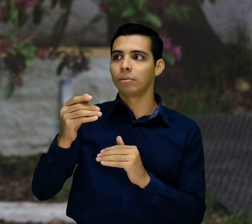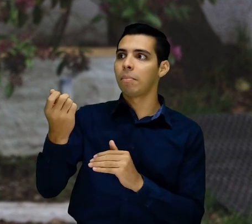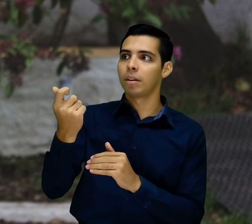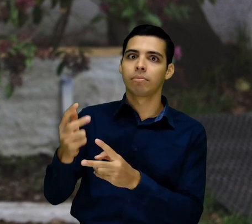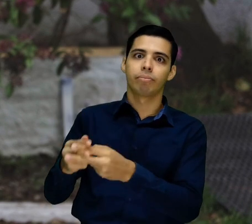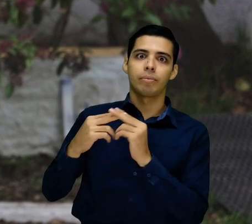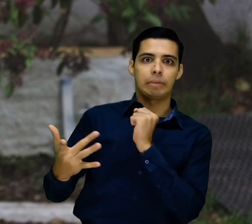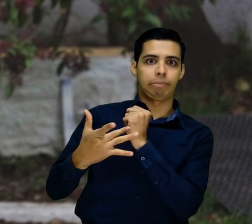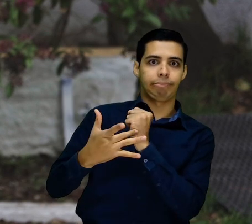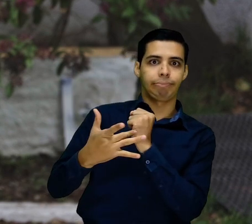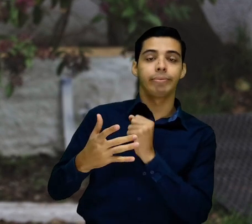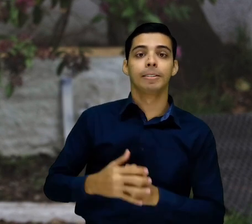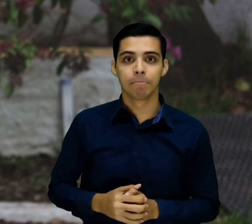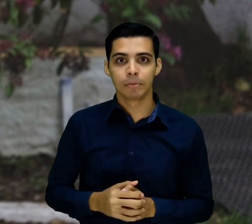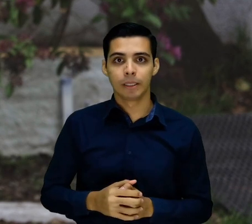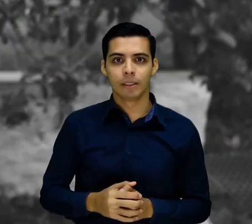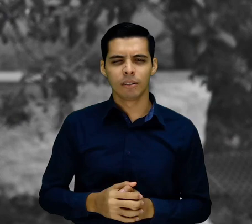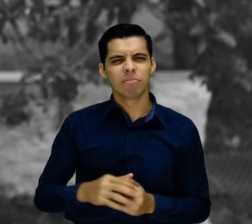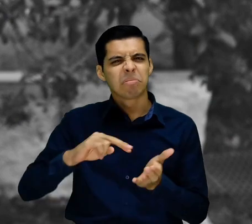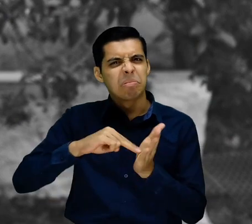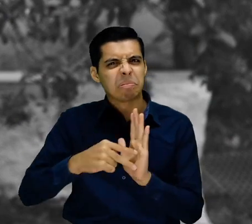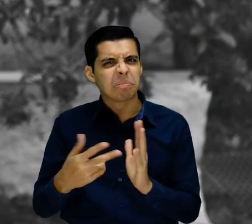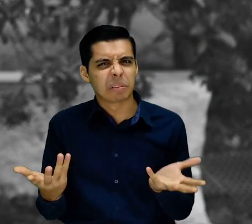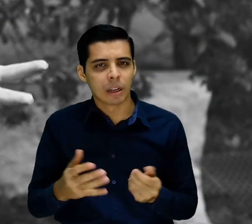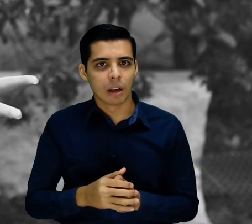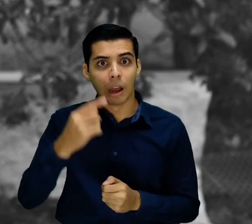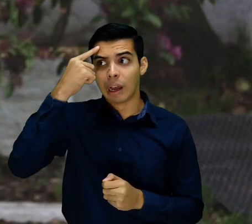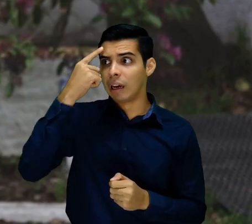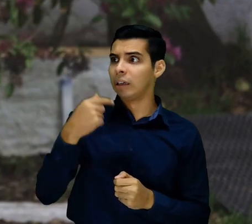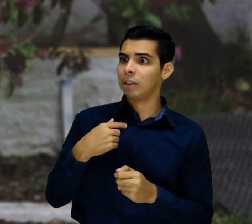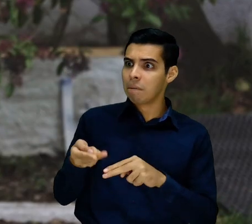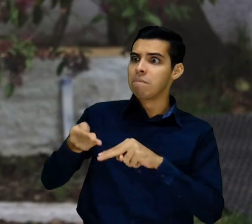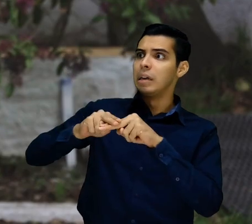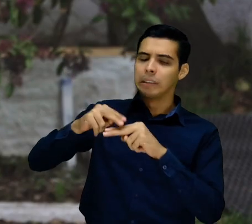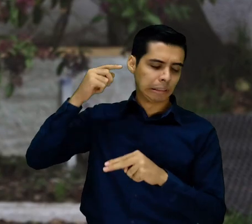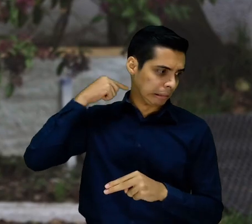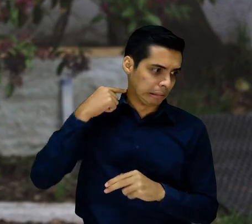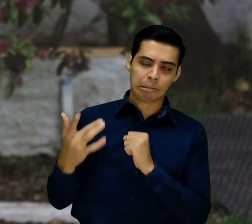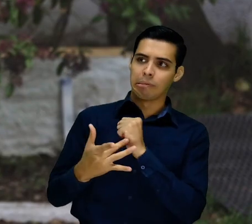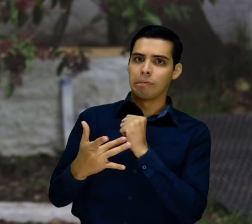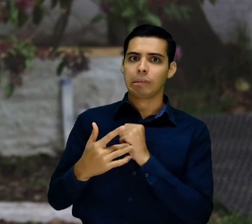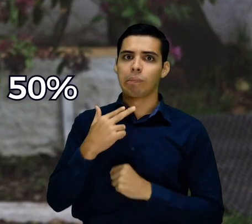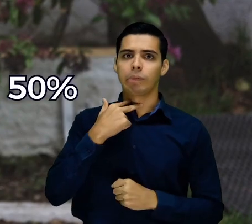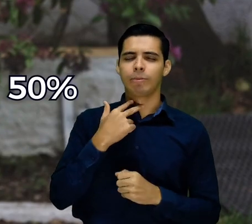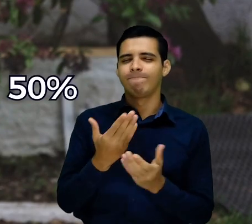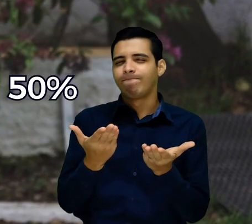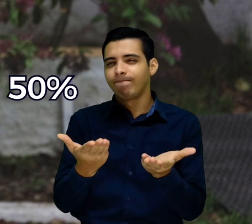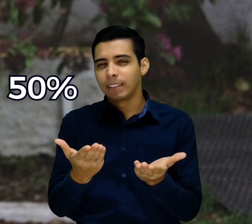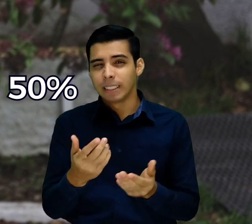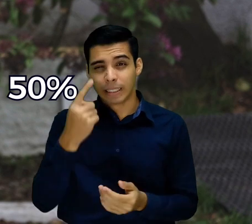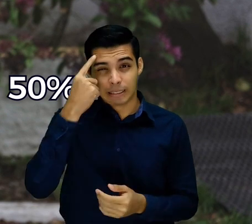poco más del 51% del Producto Interno Bruto. ¿Qué significa esto? ¿Vamos a morir todos? No, por supuesto que no, pero traduce que el país